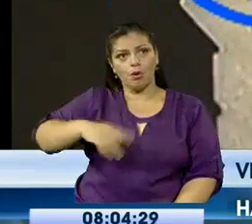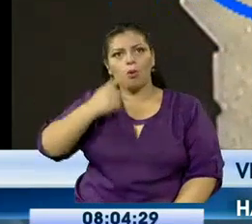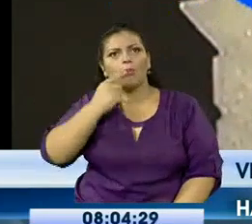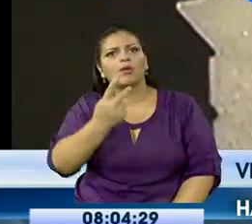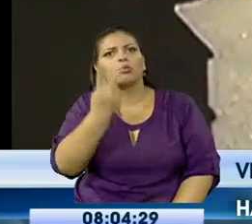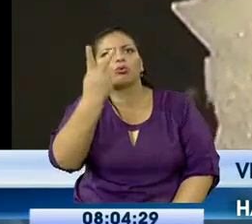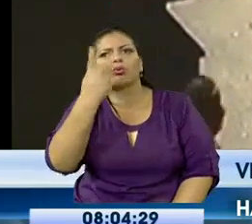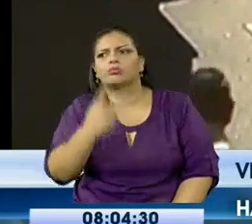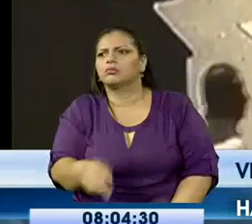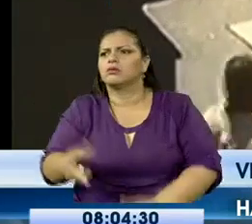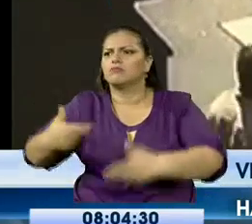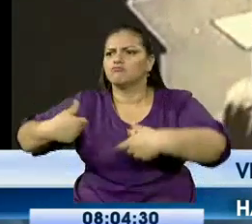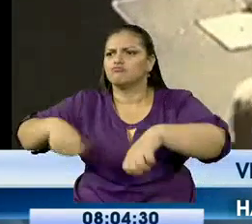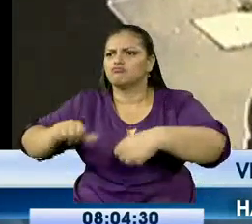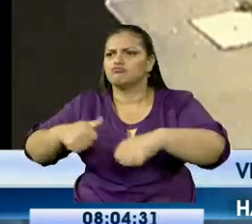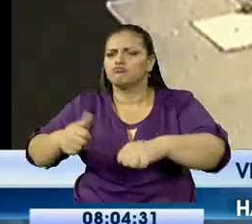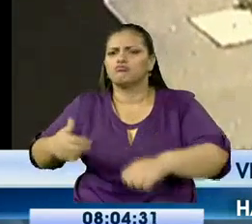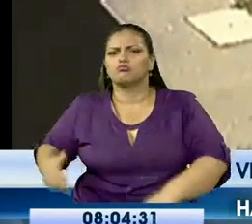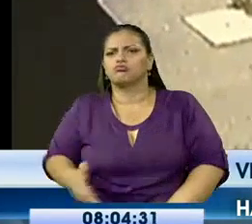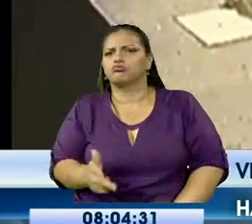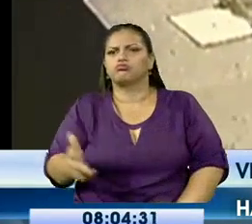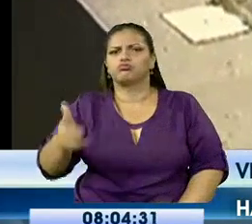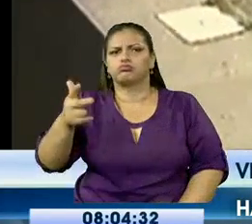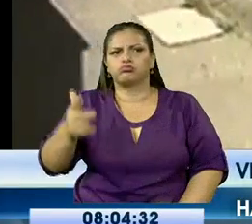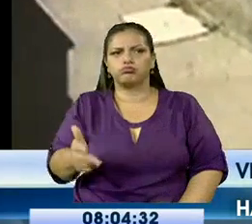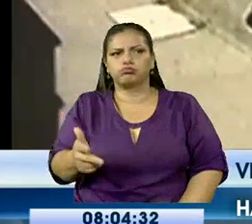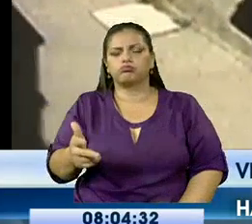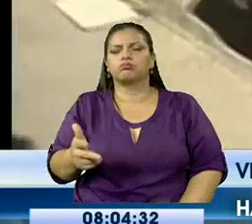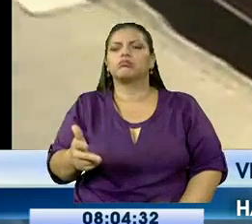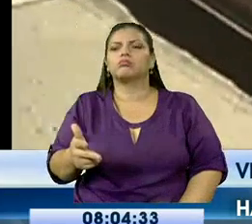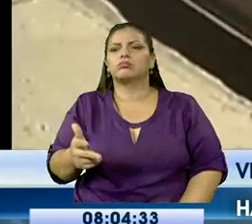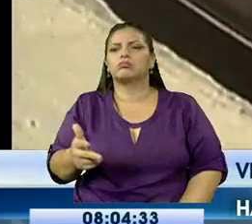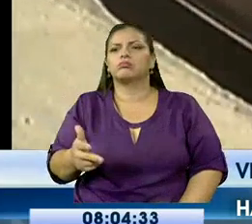atacar con su modus operandi.